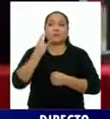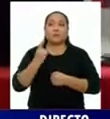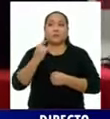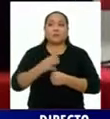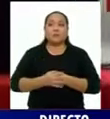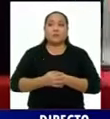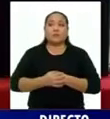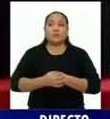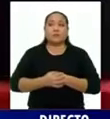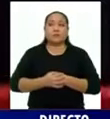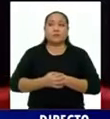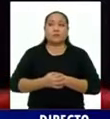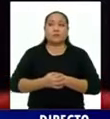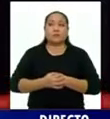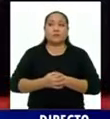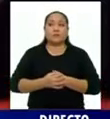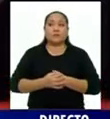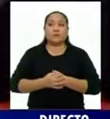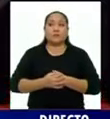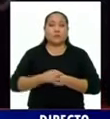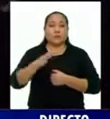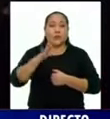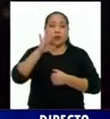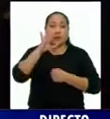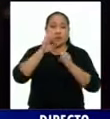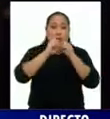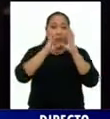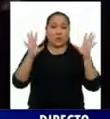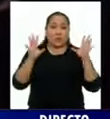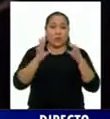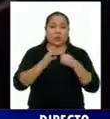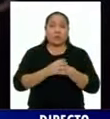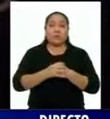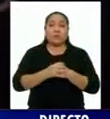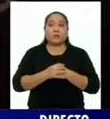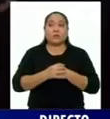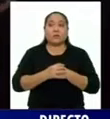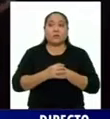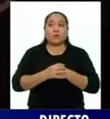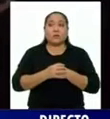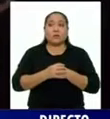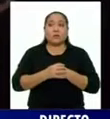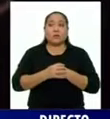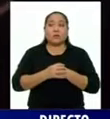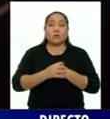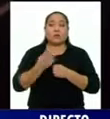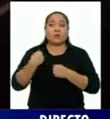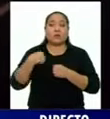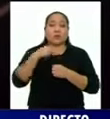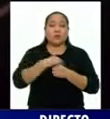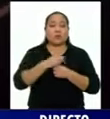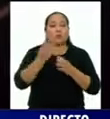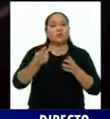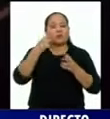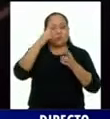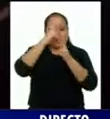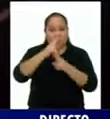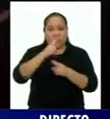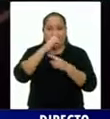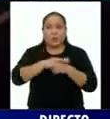delante aún 25 días de gestión en los que estaremos involucrados en el cumplimiento de todas